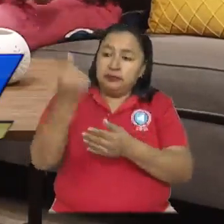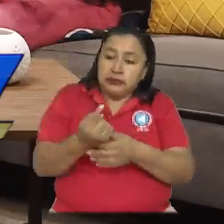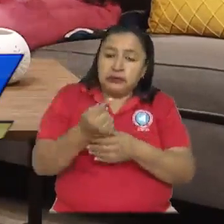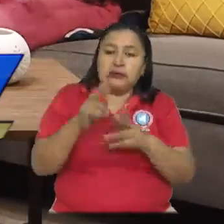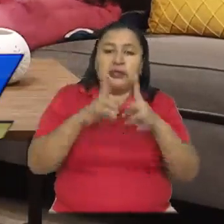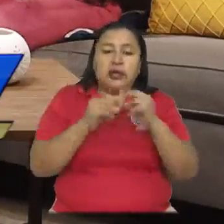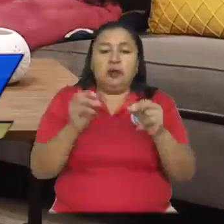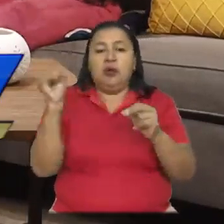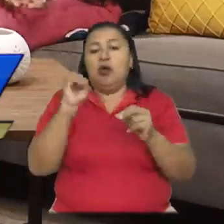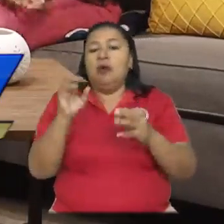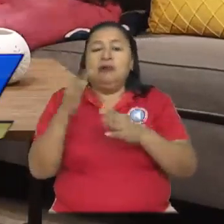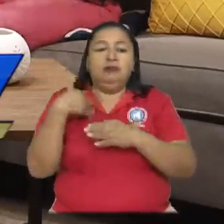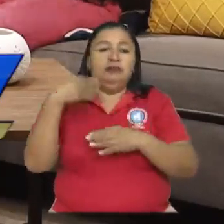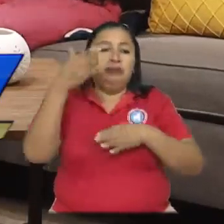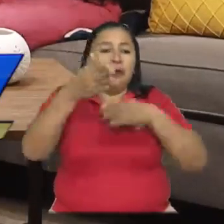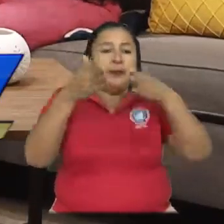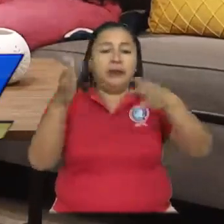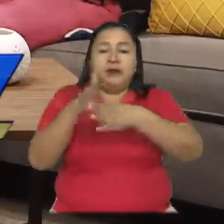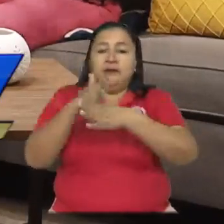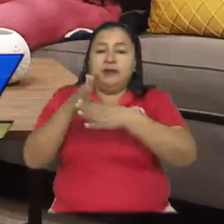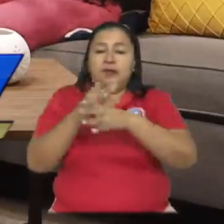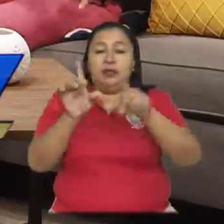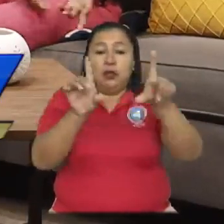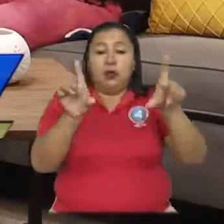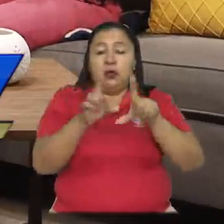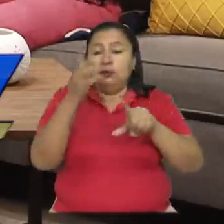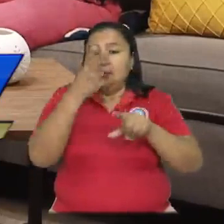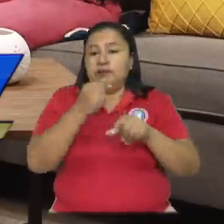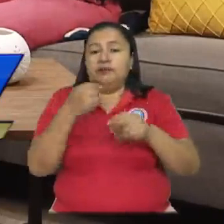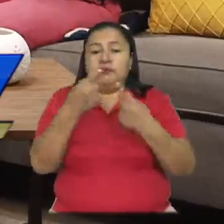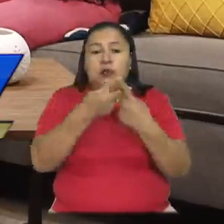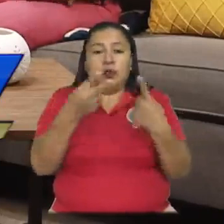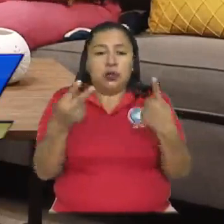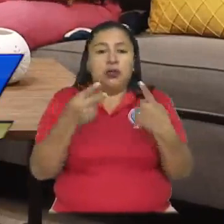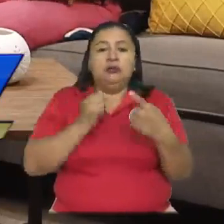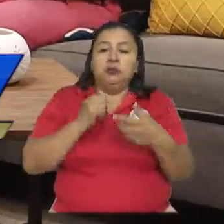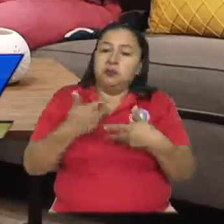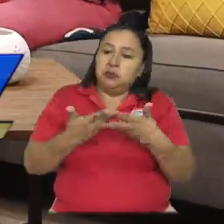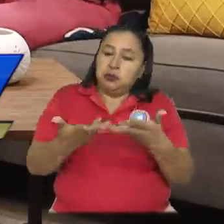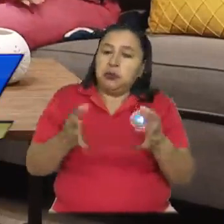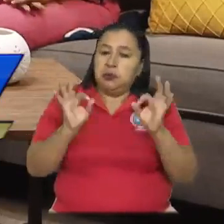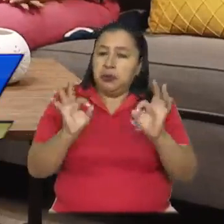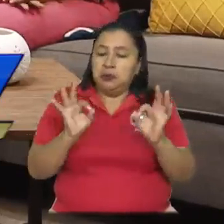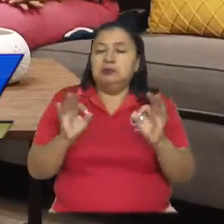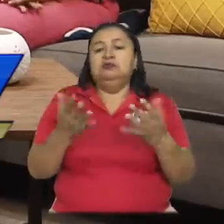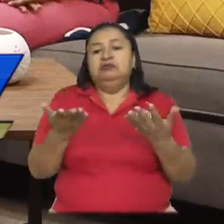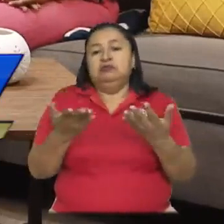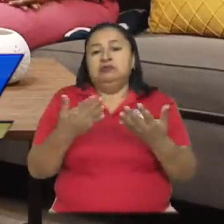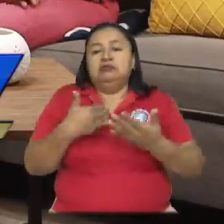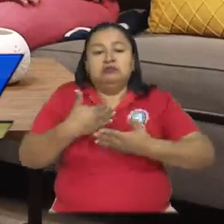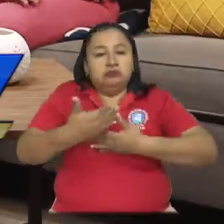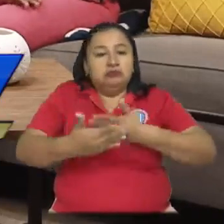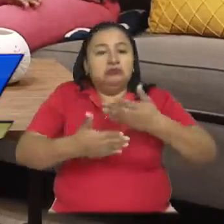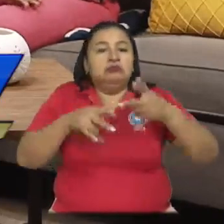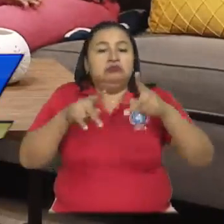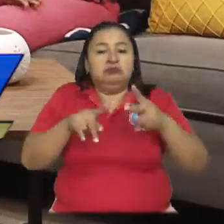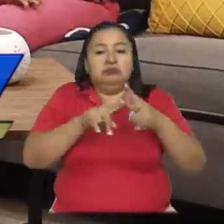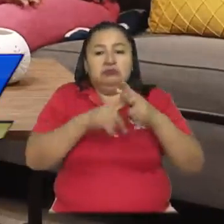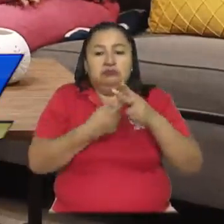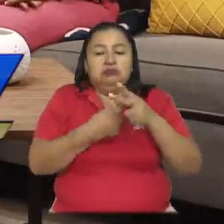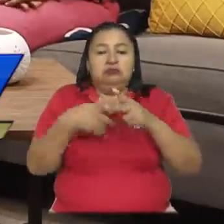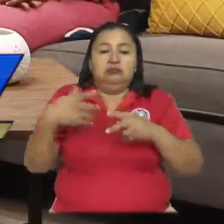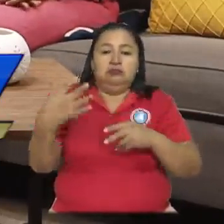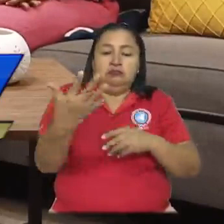regrese a los diferentes destinos atractivos, a los hoteles, si es que uno los trata bien, ¿verdad? Entonces, iniciamos